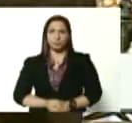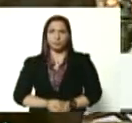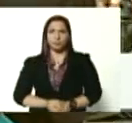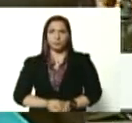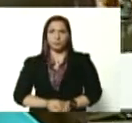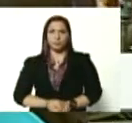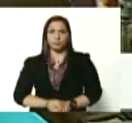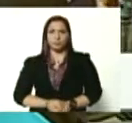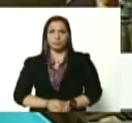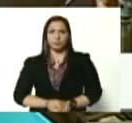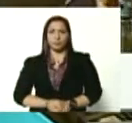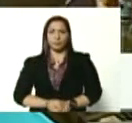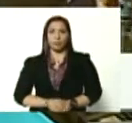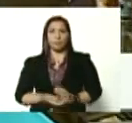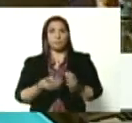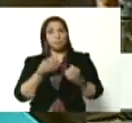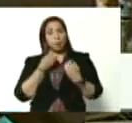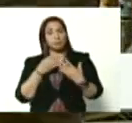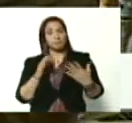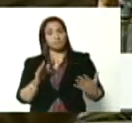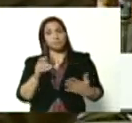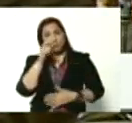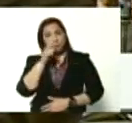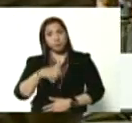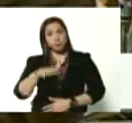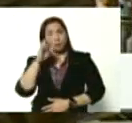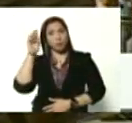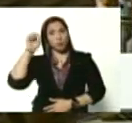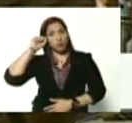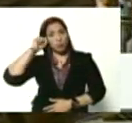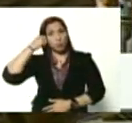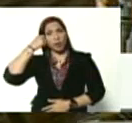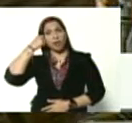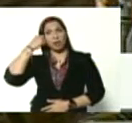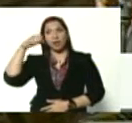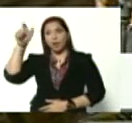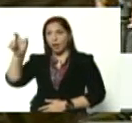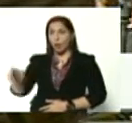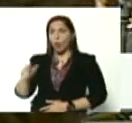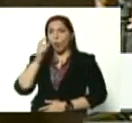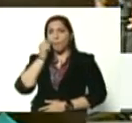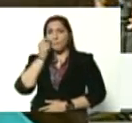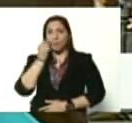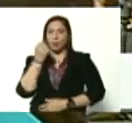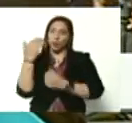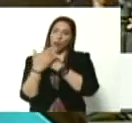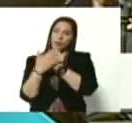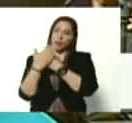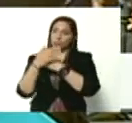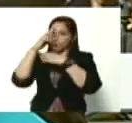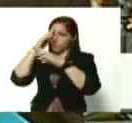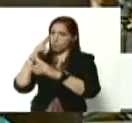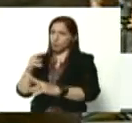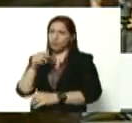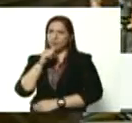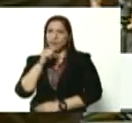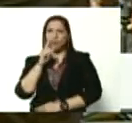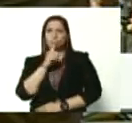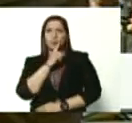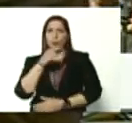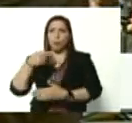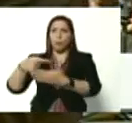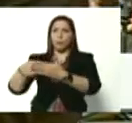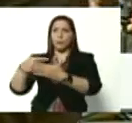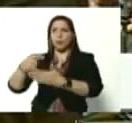bandoleros lo cierto es que el pueblo recuerda ese bandolero con cariño y con respeto y a quien le puso ese nombre lo